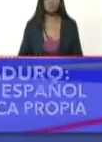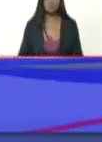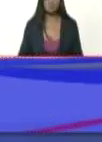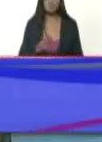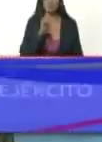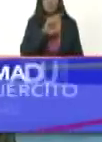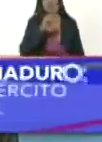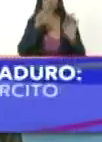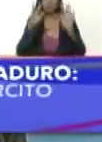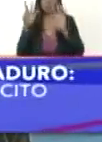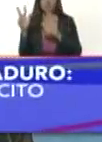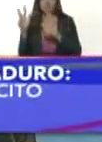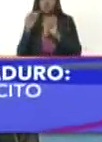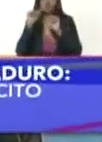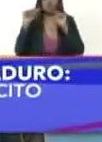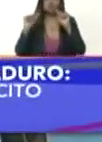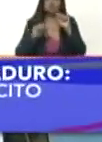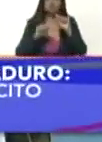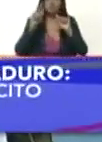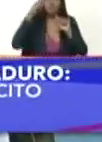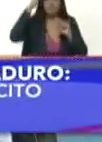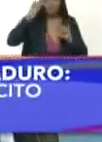188 oficiales subalternos,